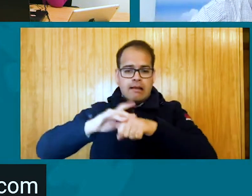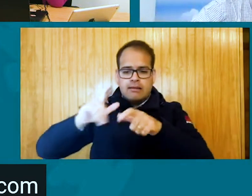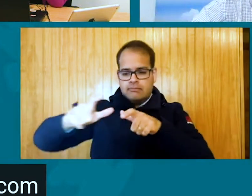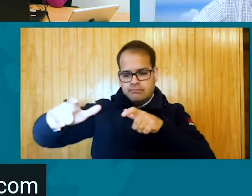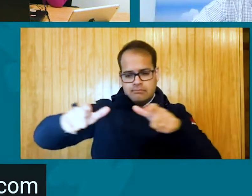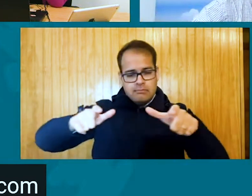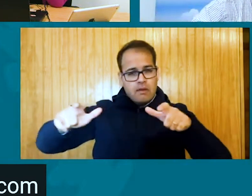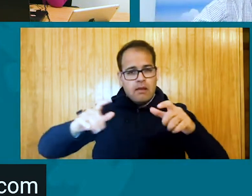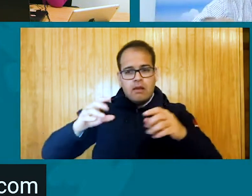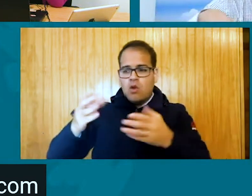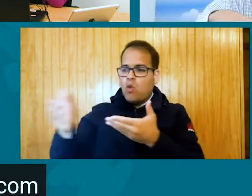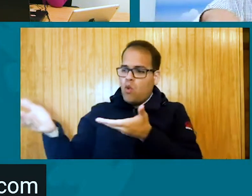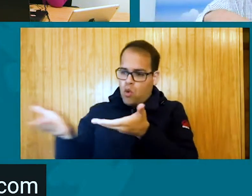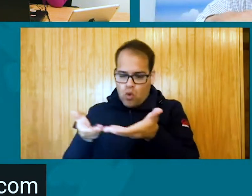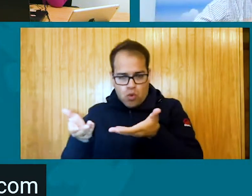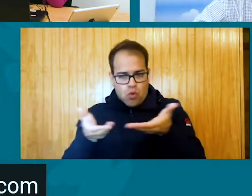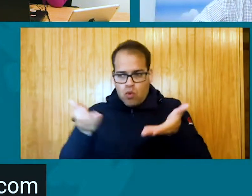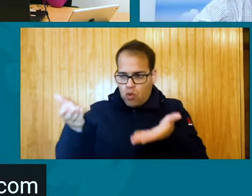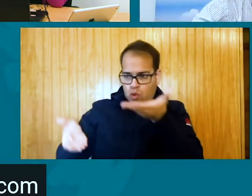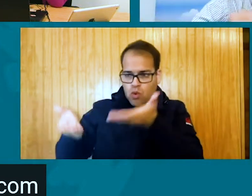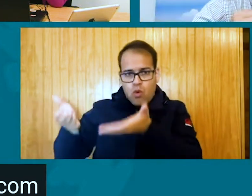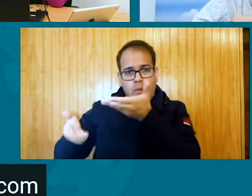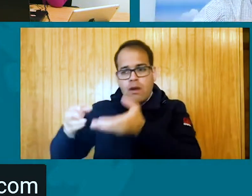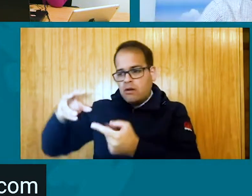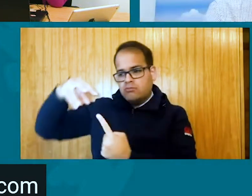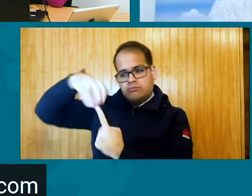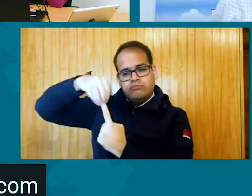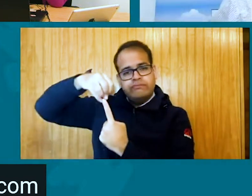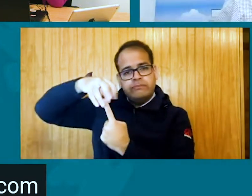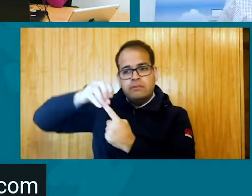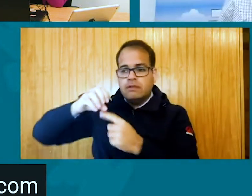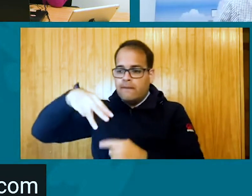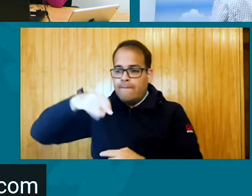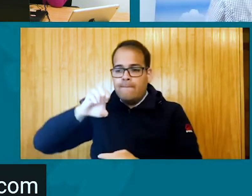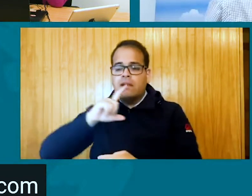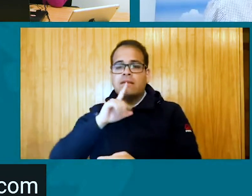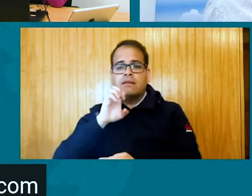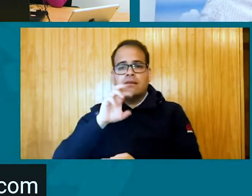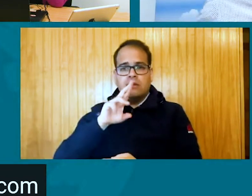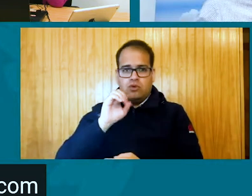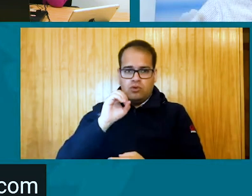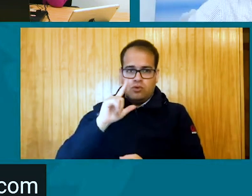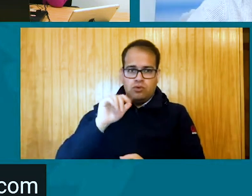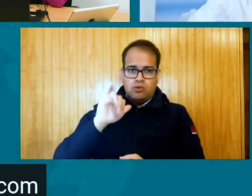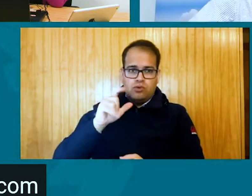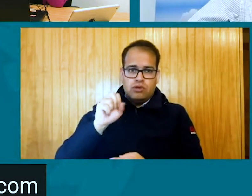una estación meteorológica que tengan cerca, y con eso